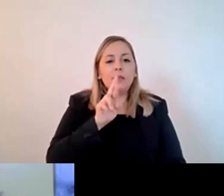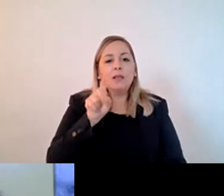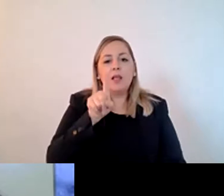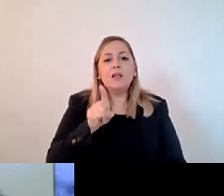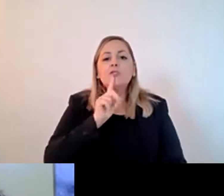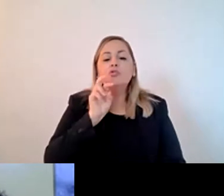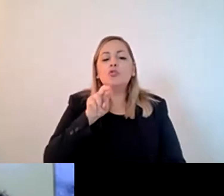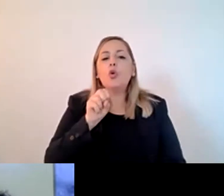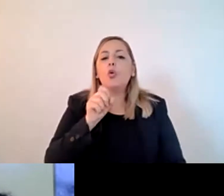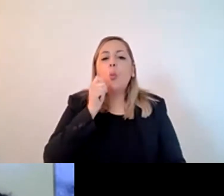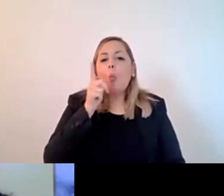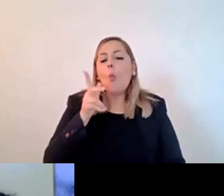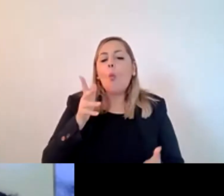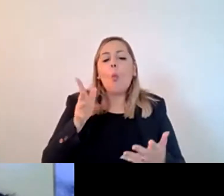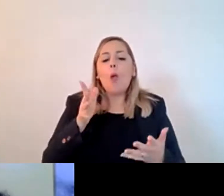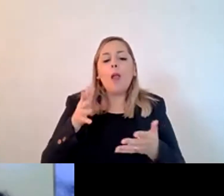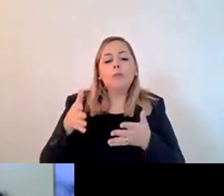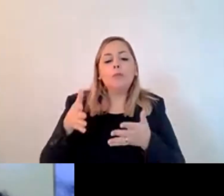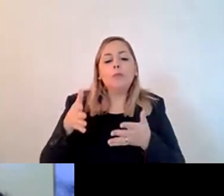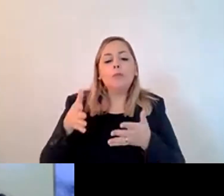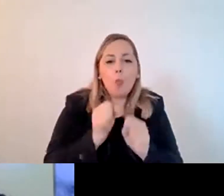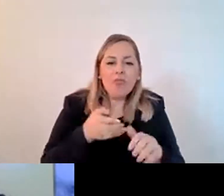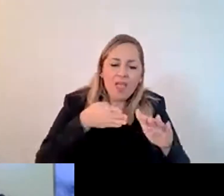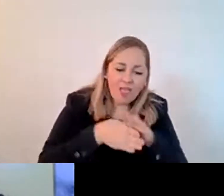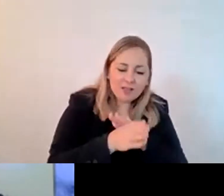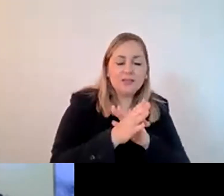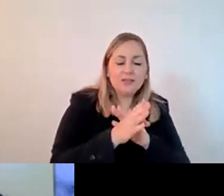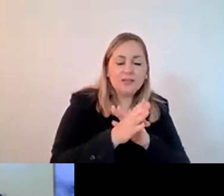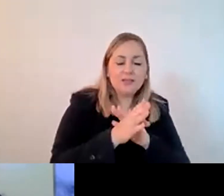es la vía para poder acceder a un diagnóstico certero?